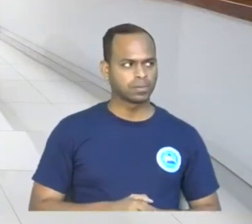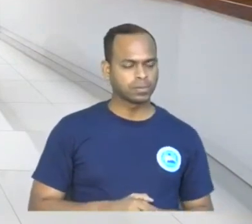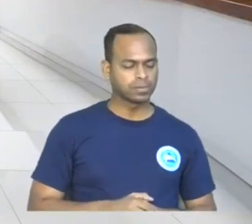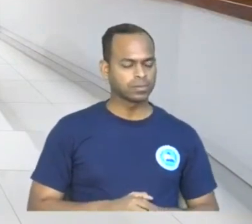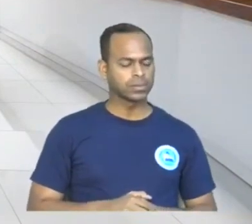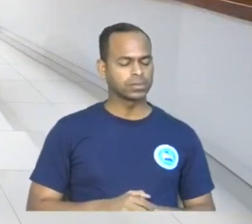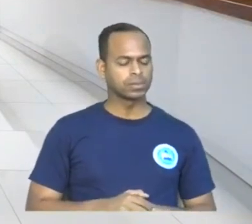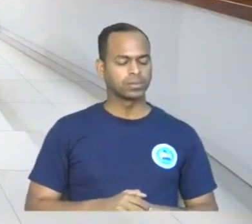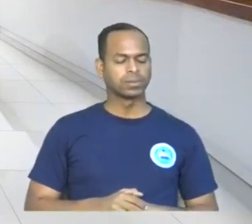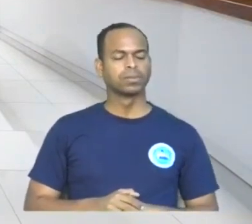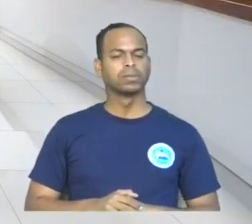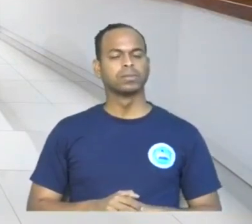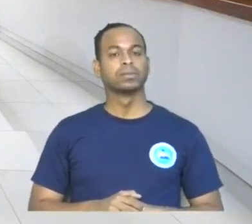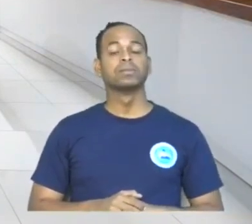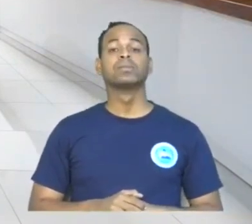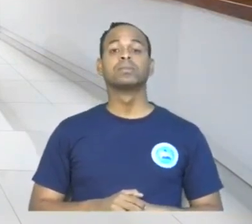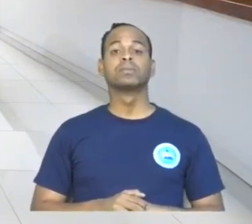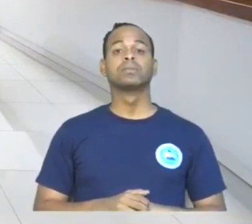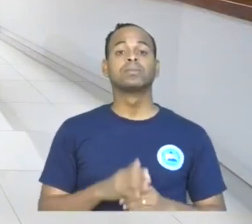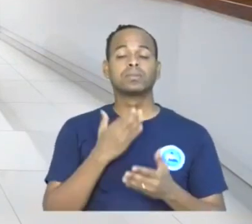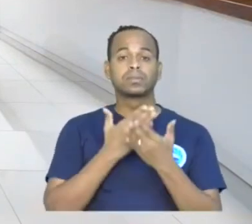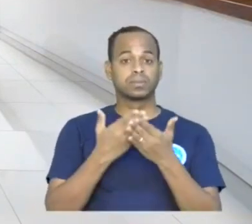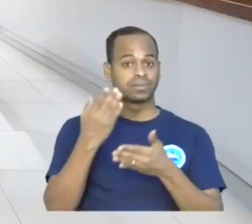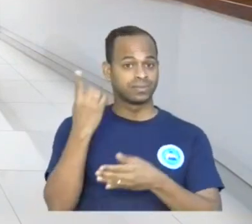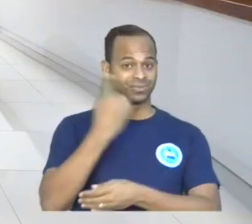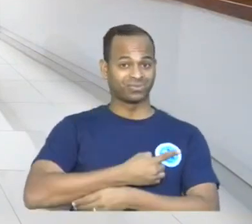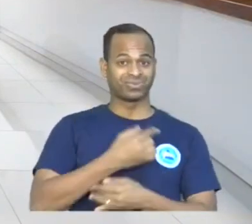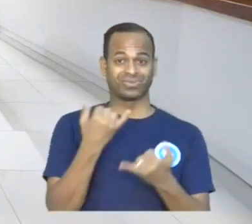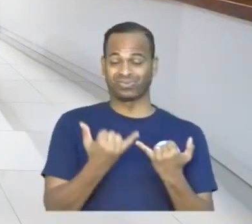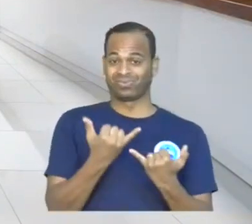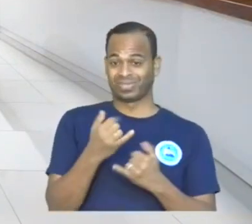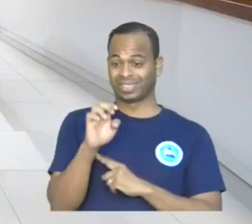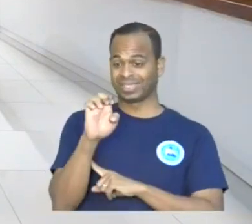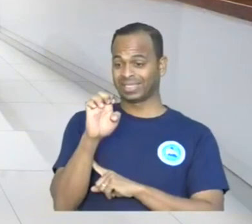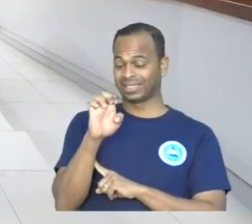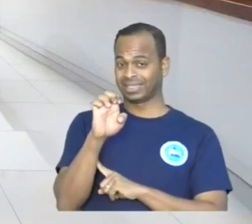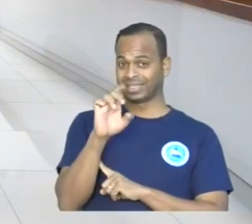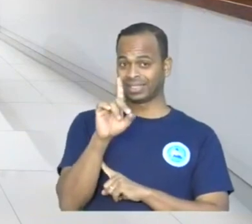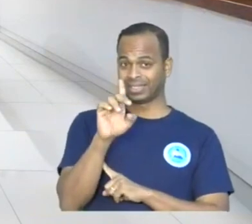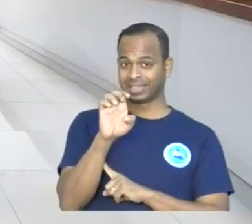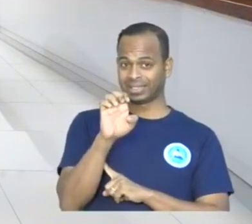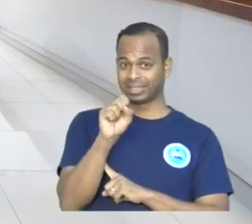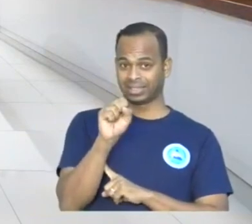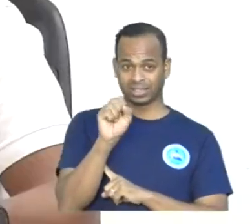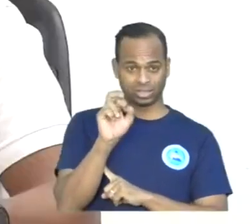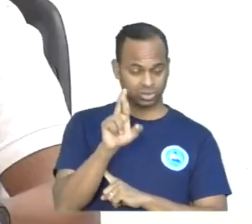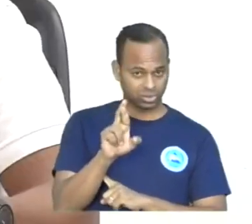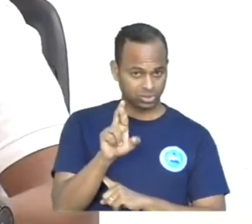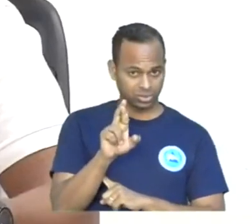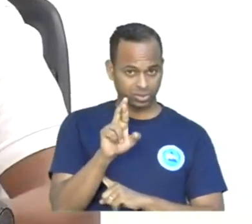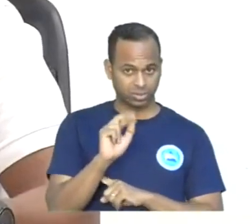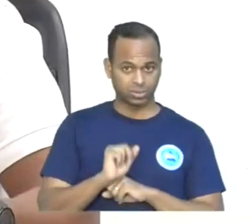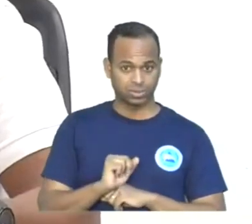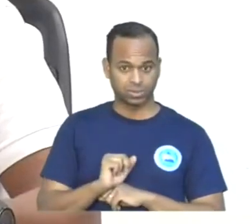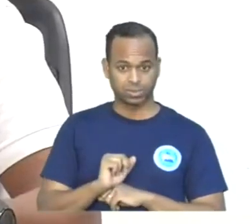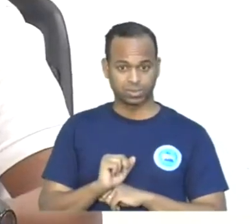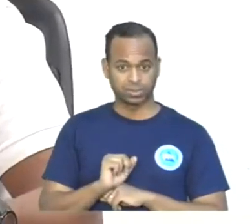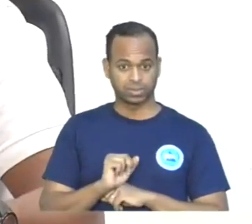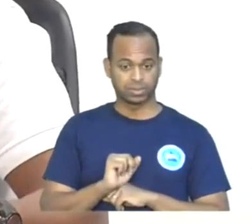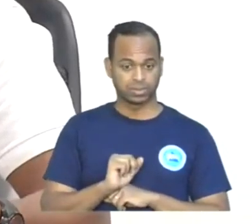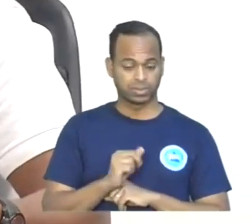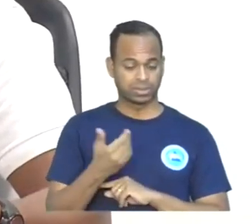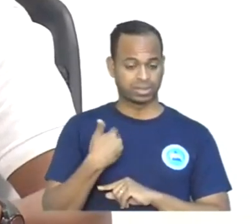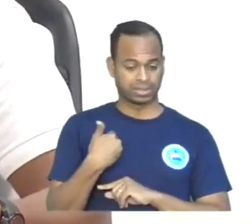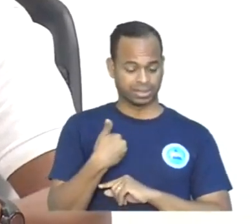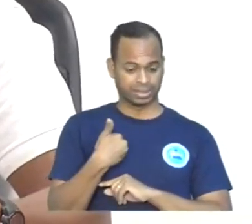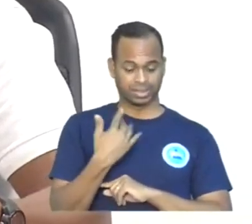EDESUR. Buenos días. Actualmente de EDESUR, fue la pregunta directa. Contamos un total